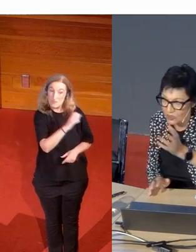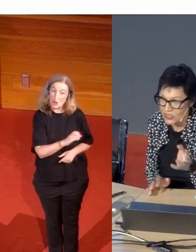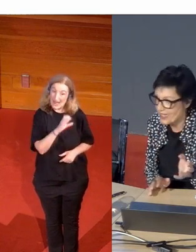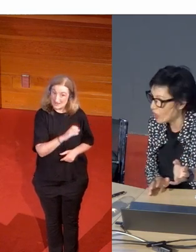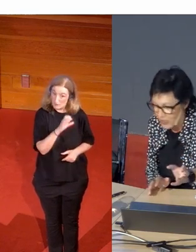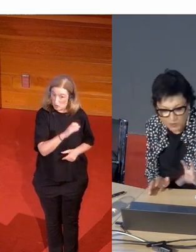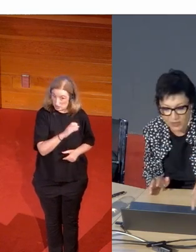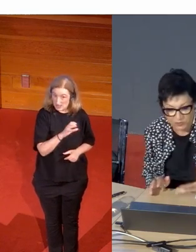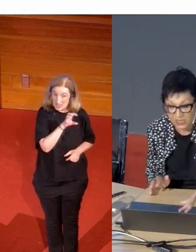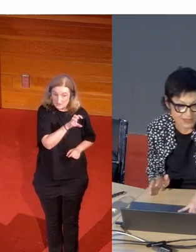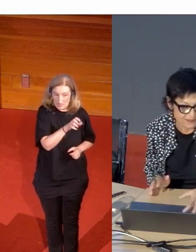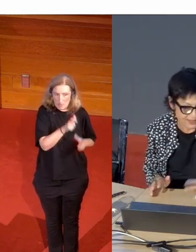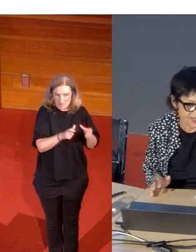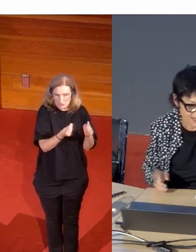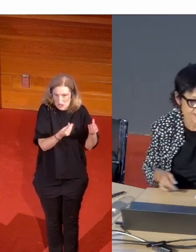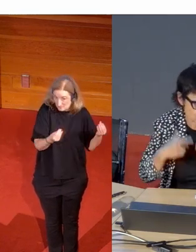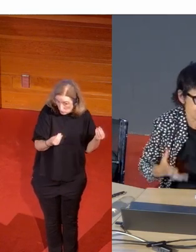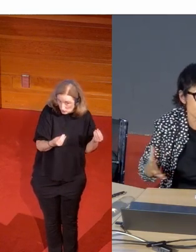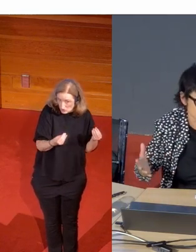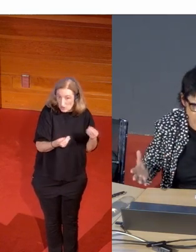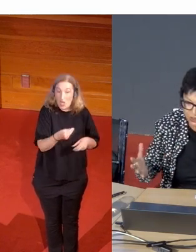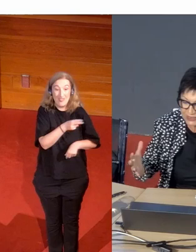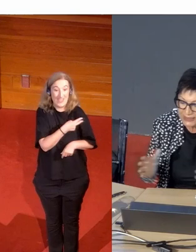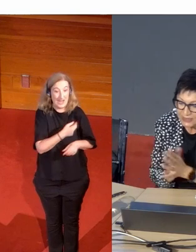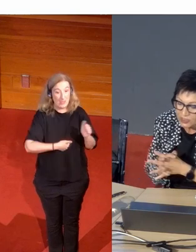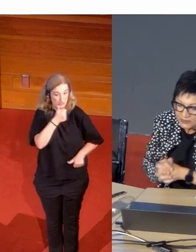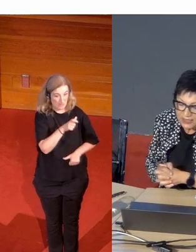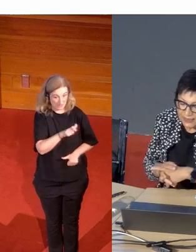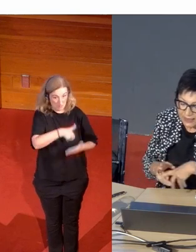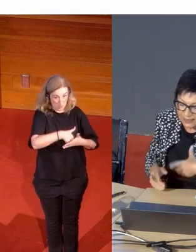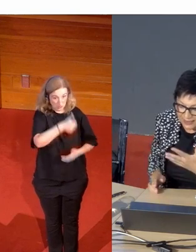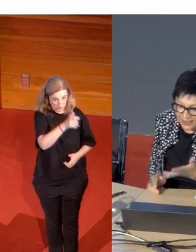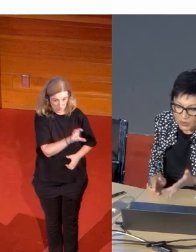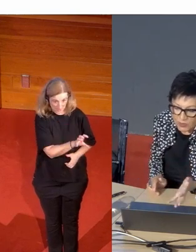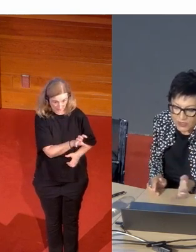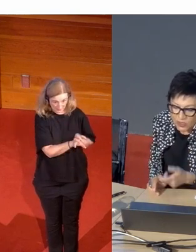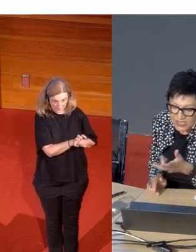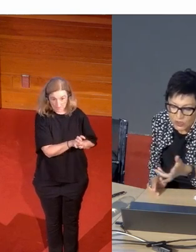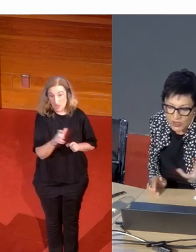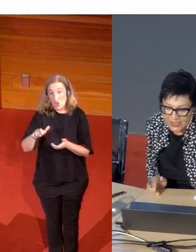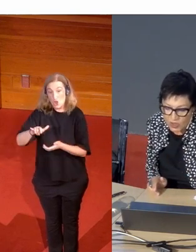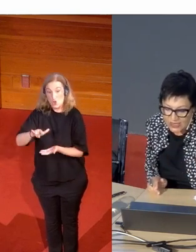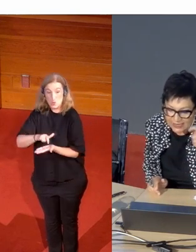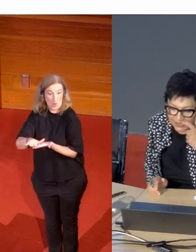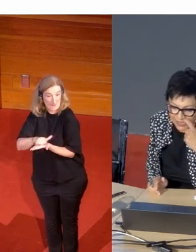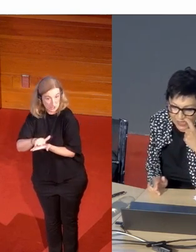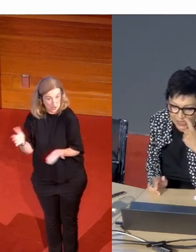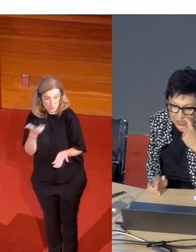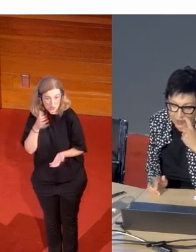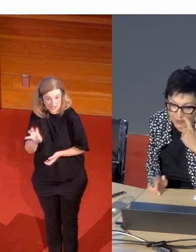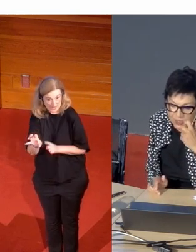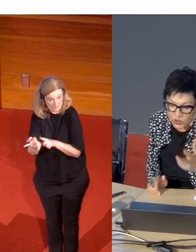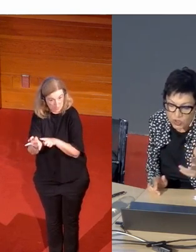que es de lejos el estado más poblado pues evidentemente es el estado que tiene más votos no Nueva York es el otro estado que